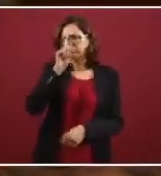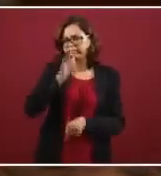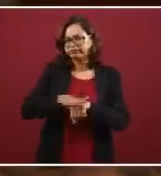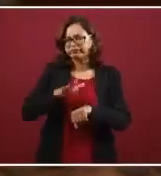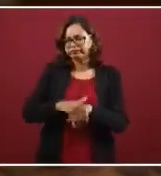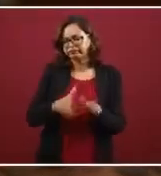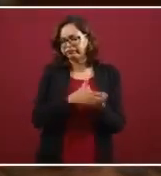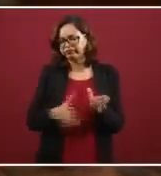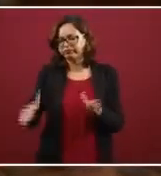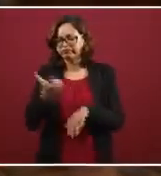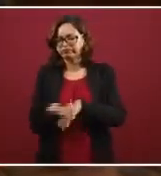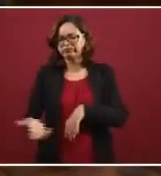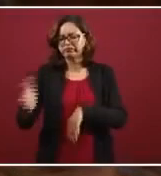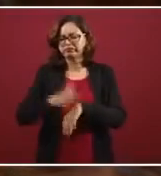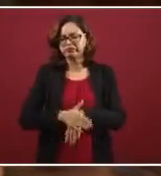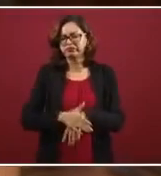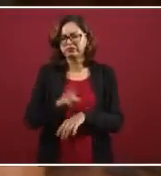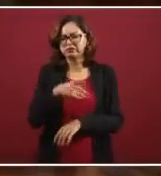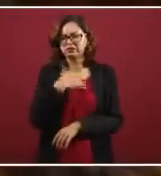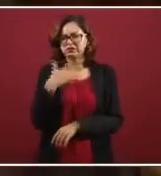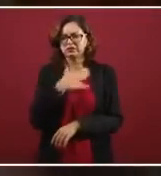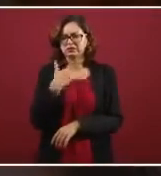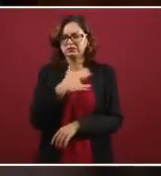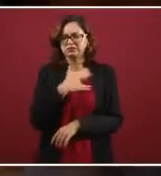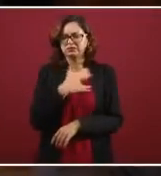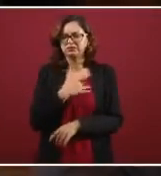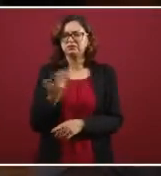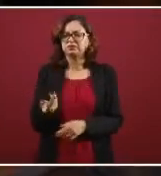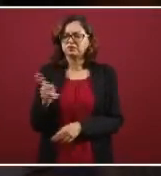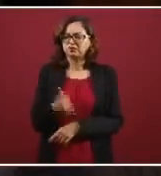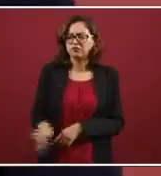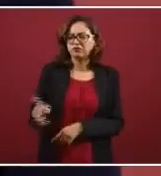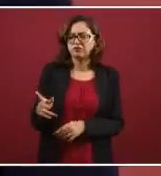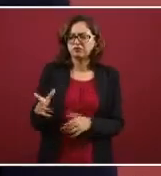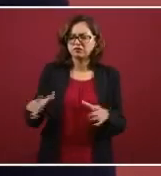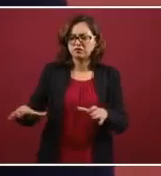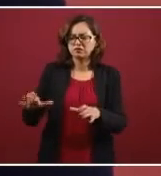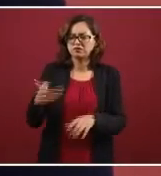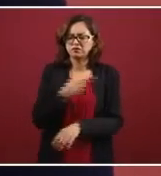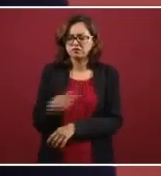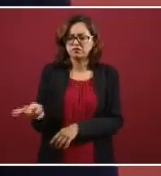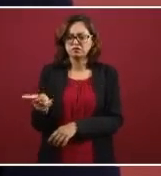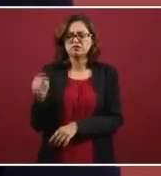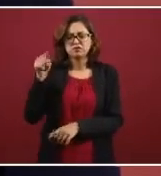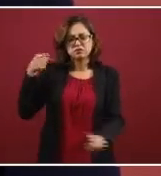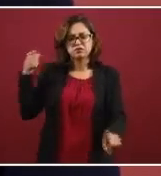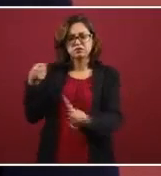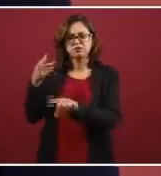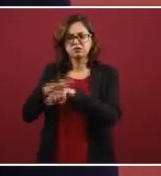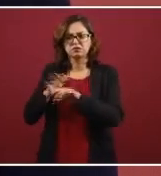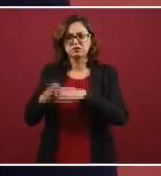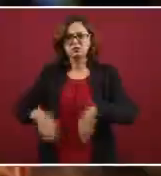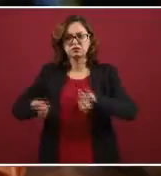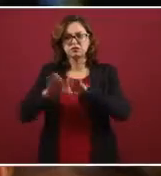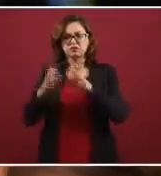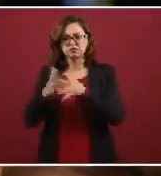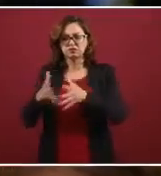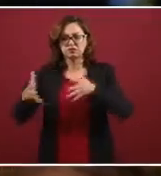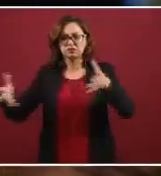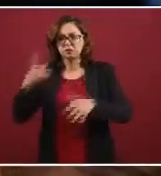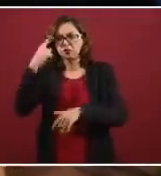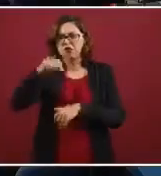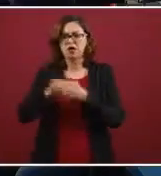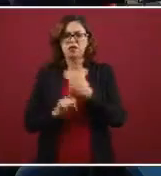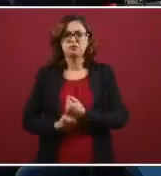esta administración, y si considera usted que los pueblos pobres deben volverse el motor central del desarrollo de los